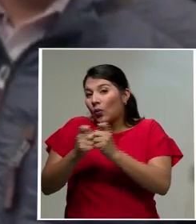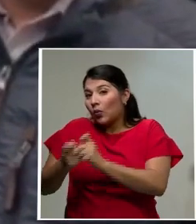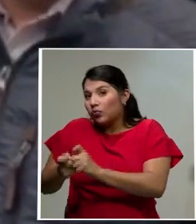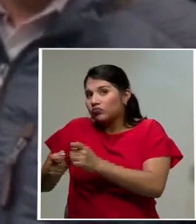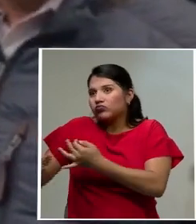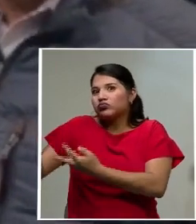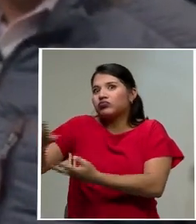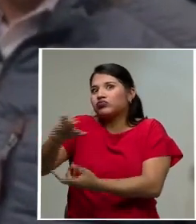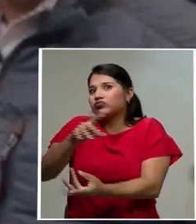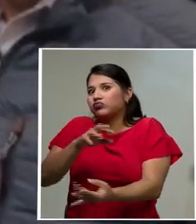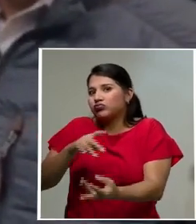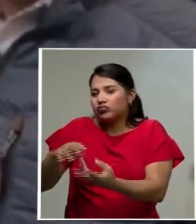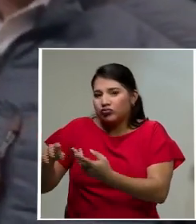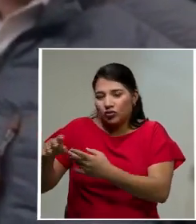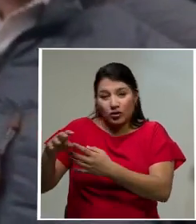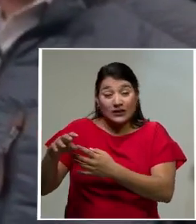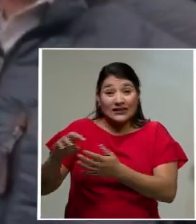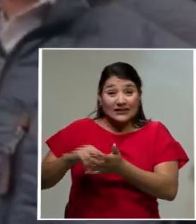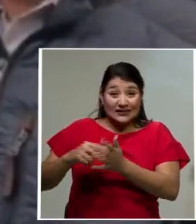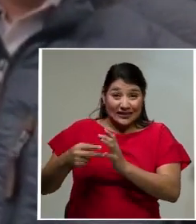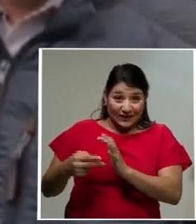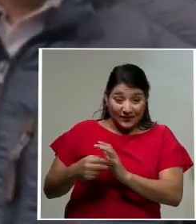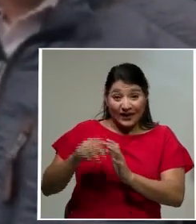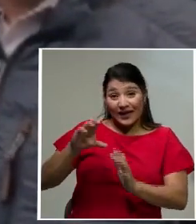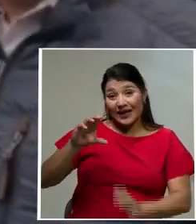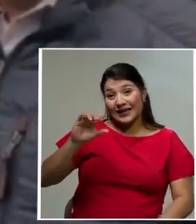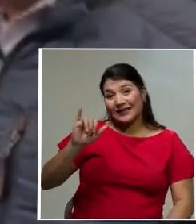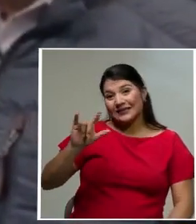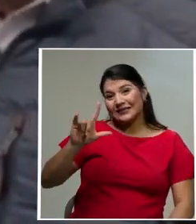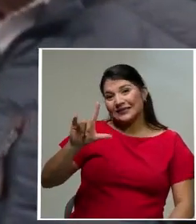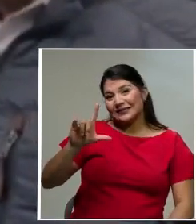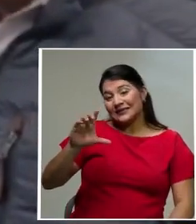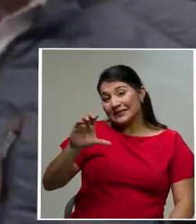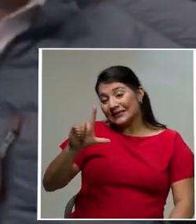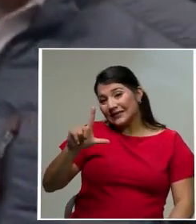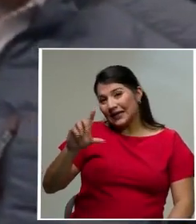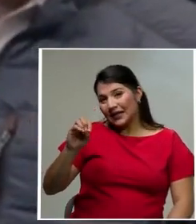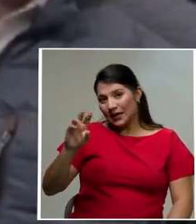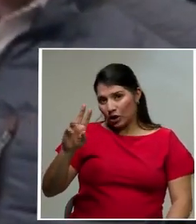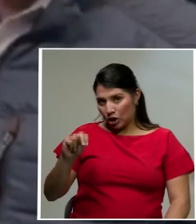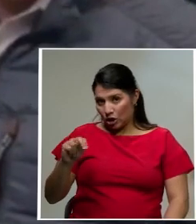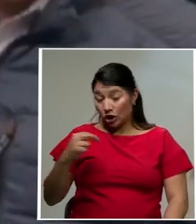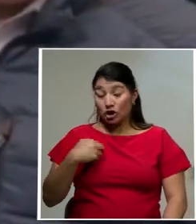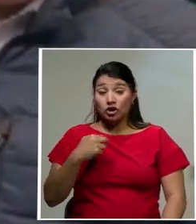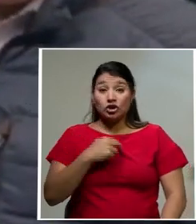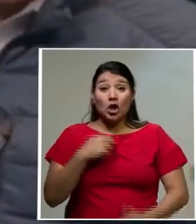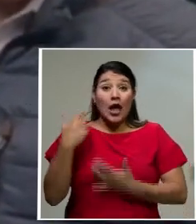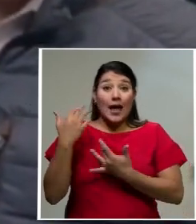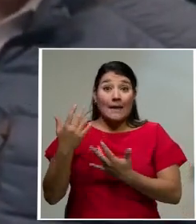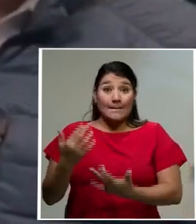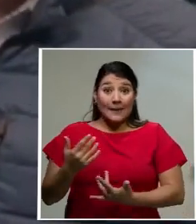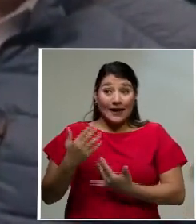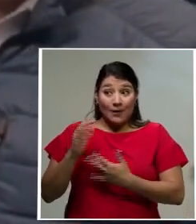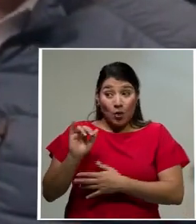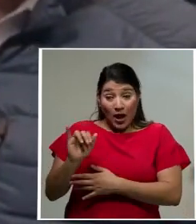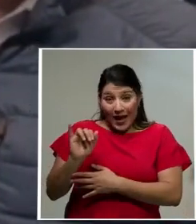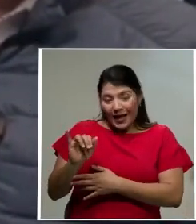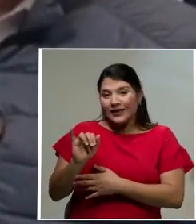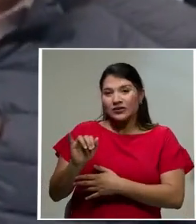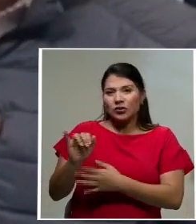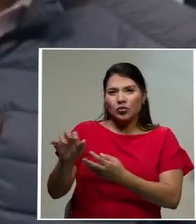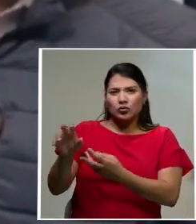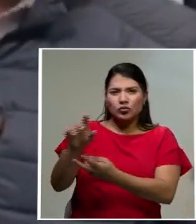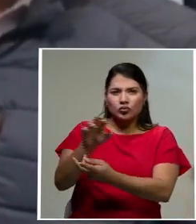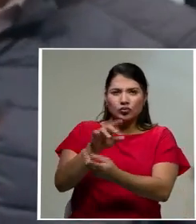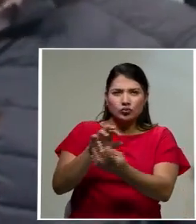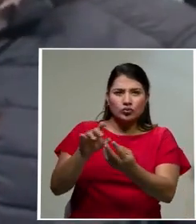tormenta tropical, es decir, de que se convierta en un ciclón tropical. Esperamos que la afectación de este sistema sea básicamente